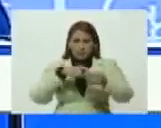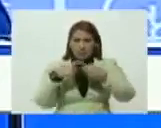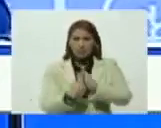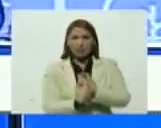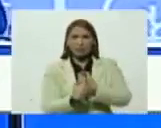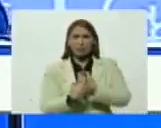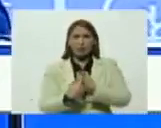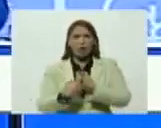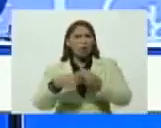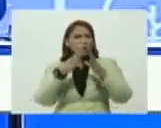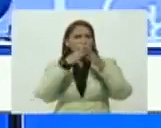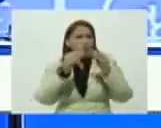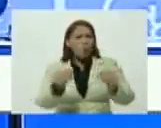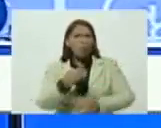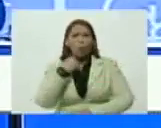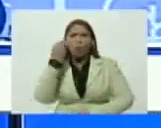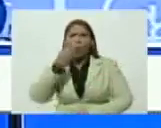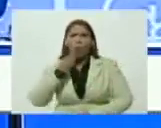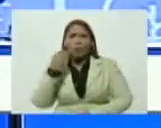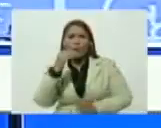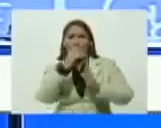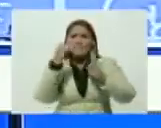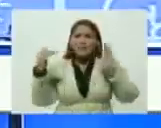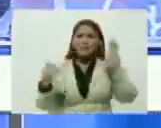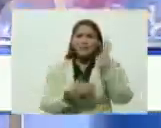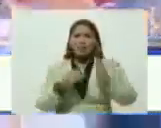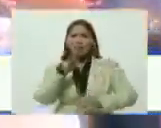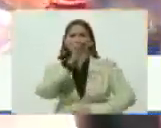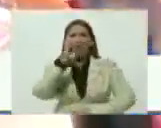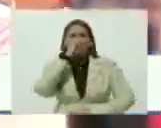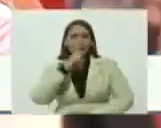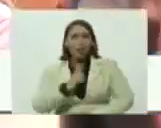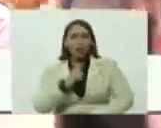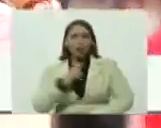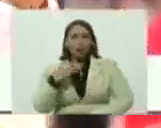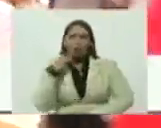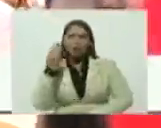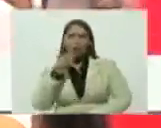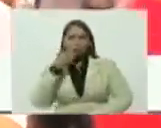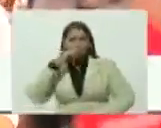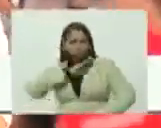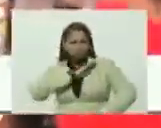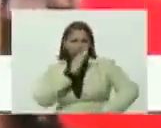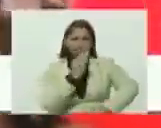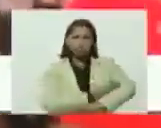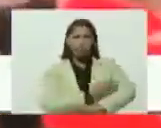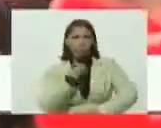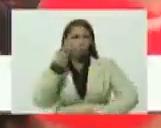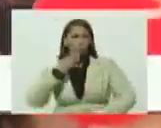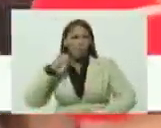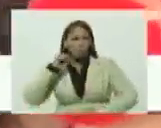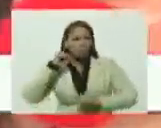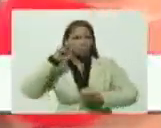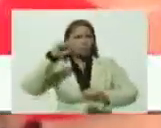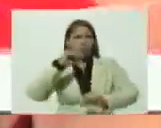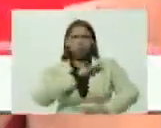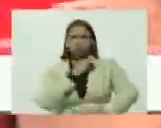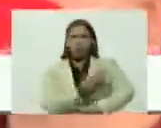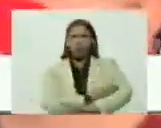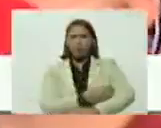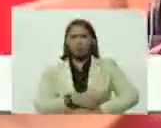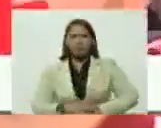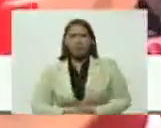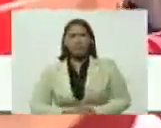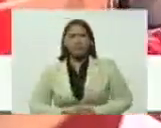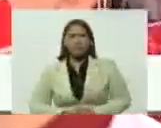son jóvenes menores de 40 años. La juventud al poder, jóvenes al poder, jóvenes al